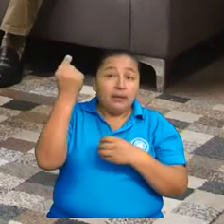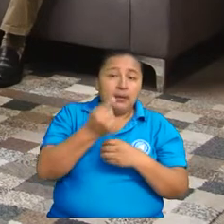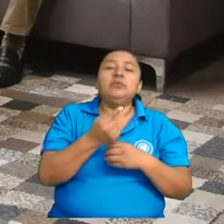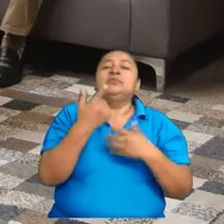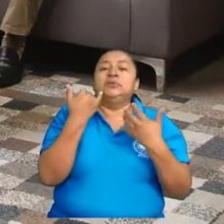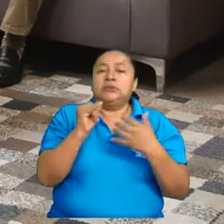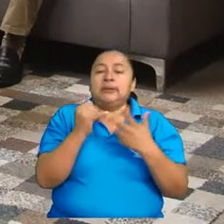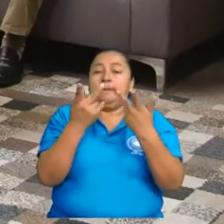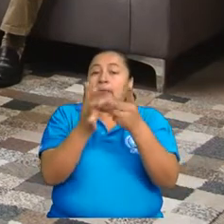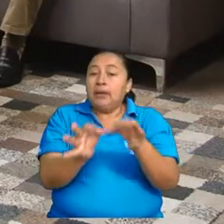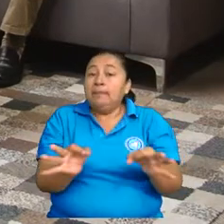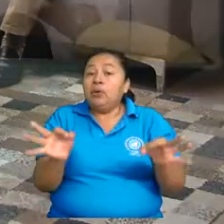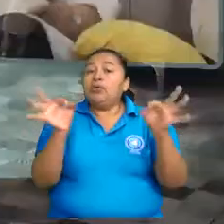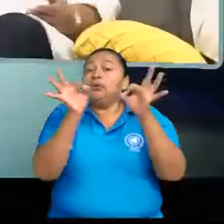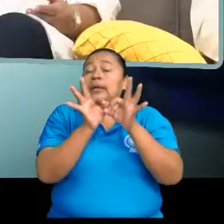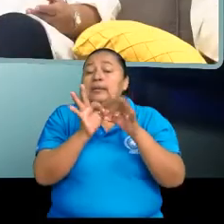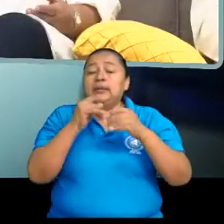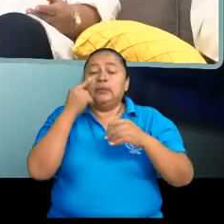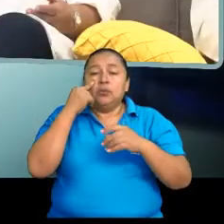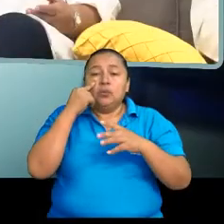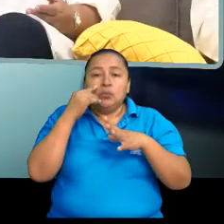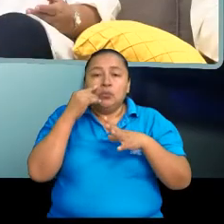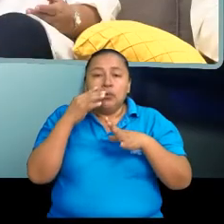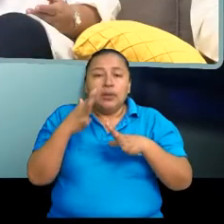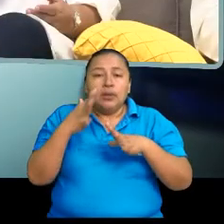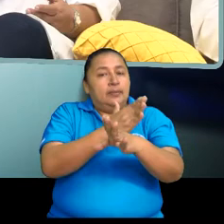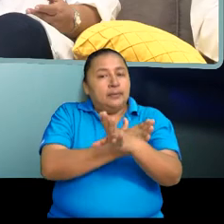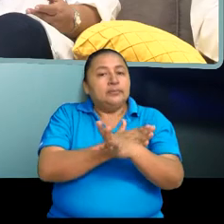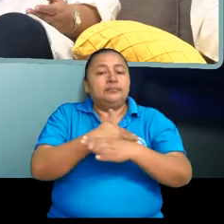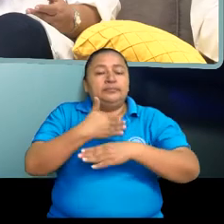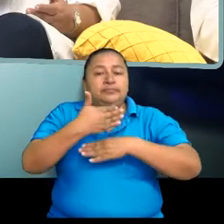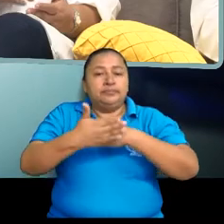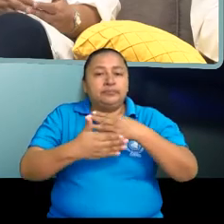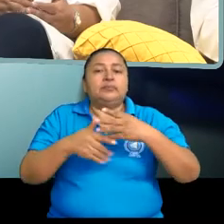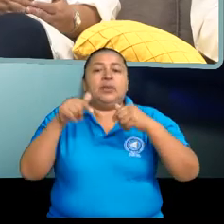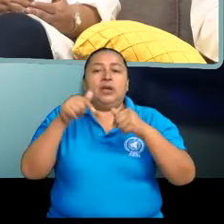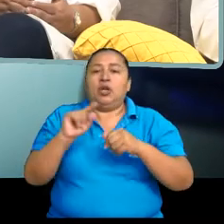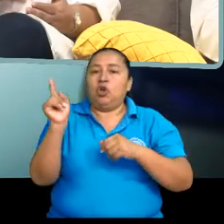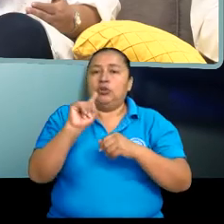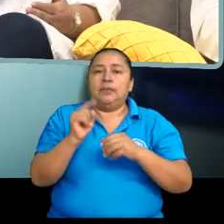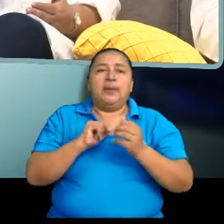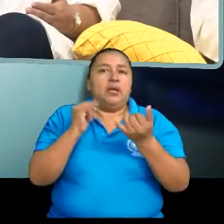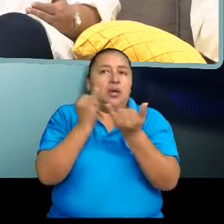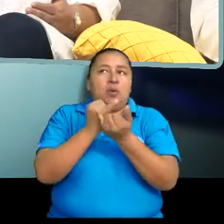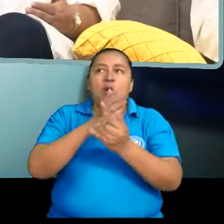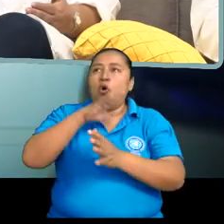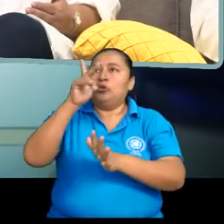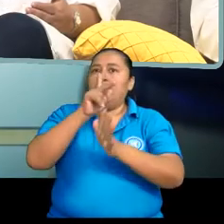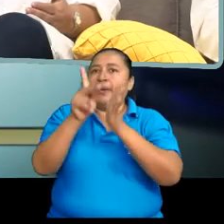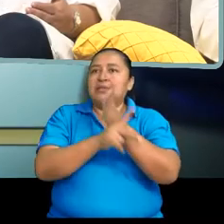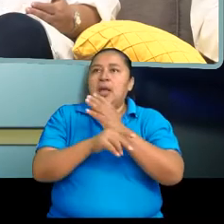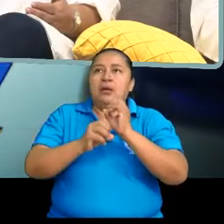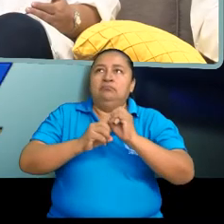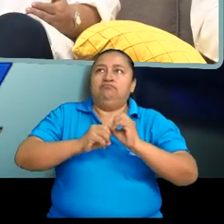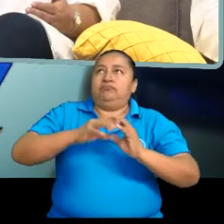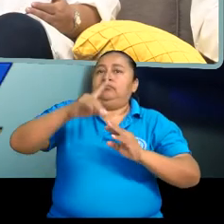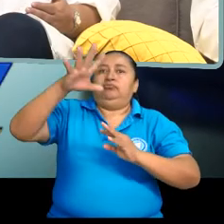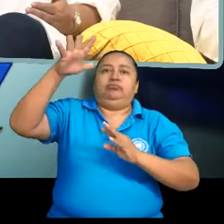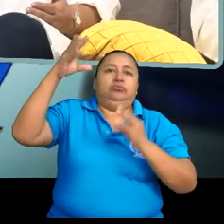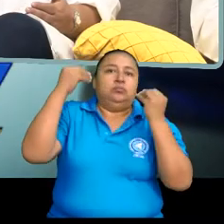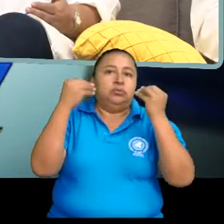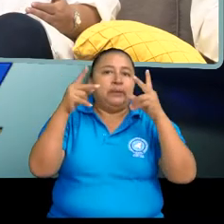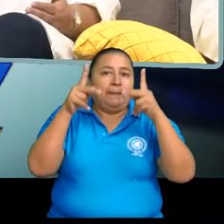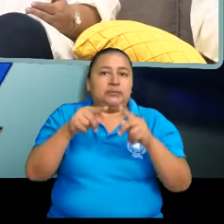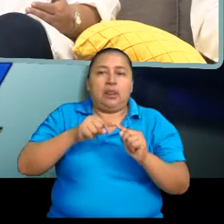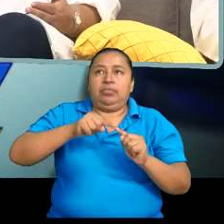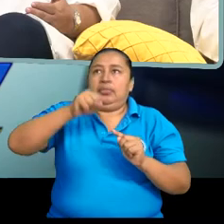que sí era importante ir tomando todas esas medidas para asegurar que no se presentara como en otros países con ese pico tan elevado, que a veces